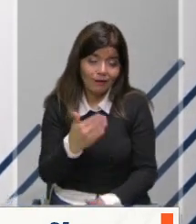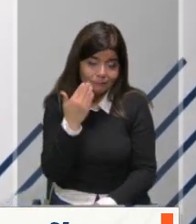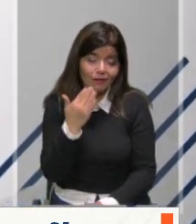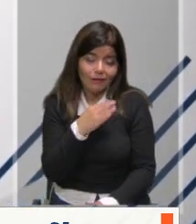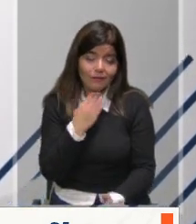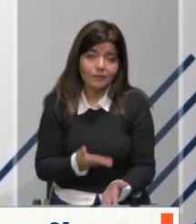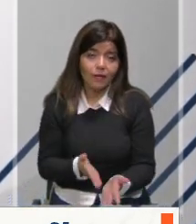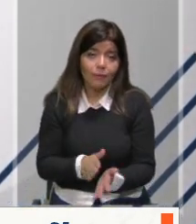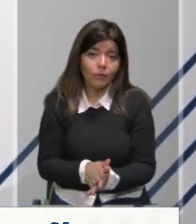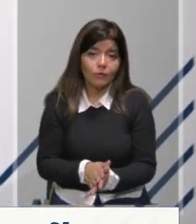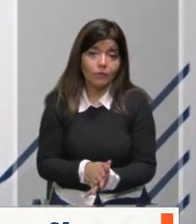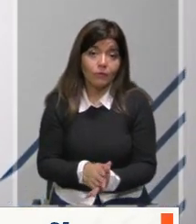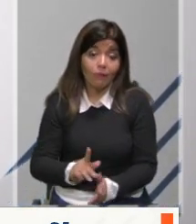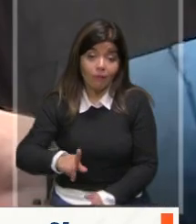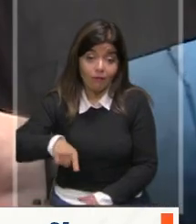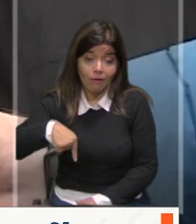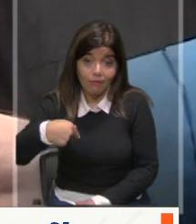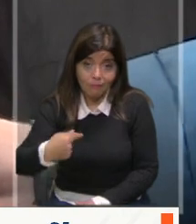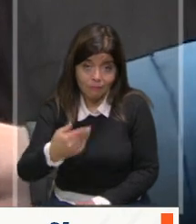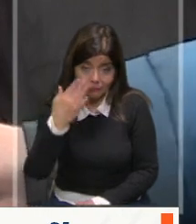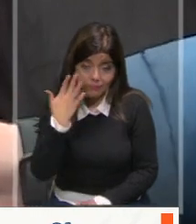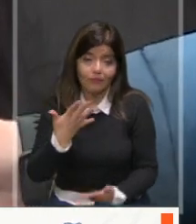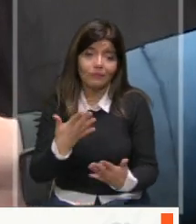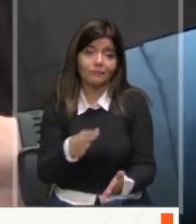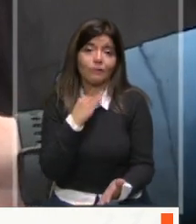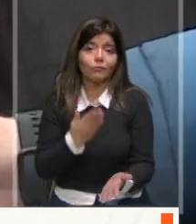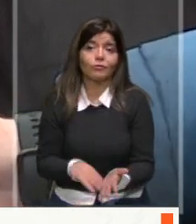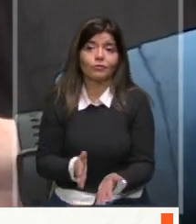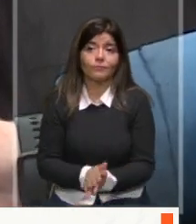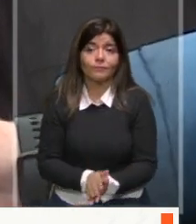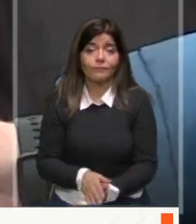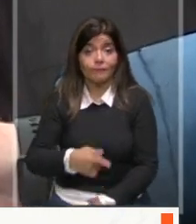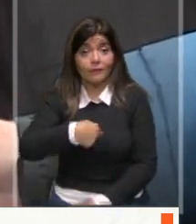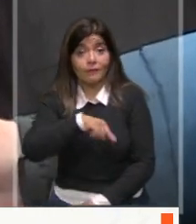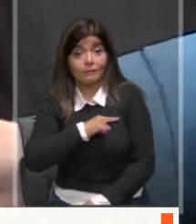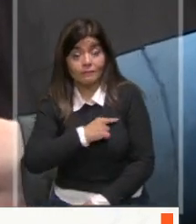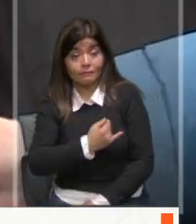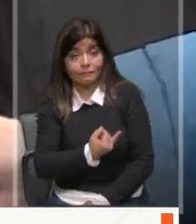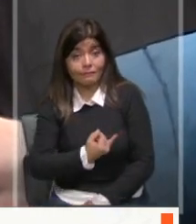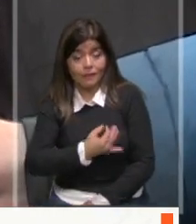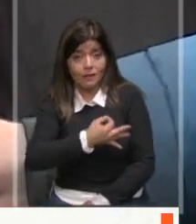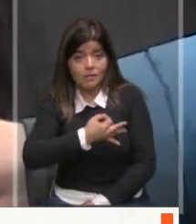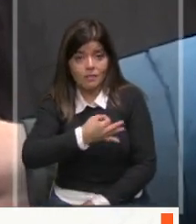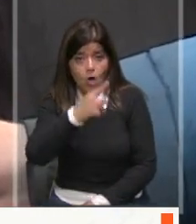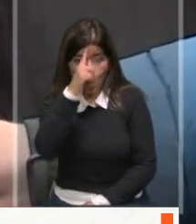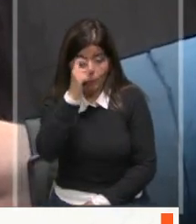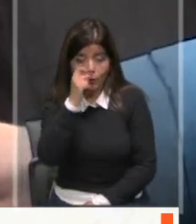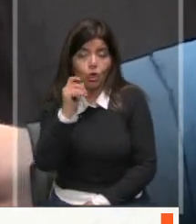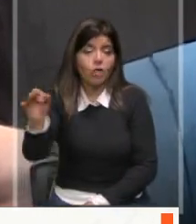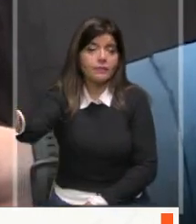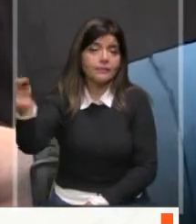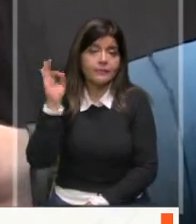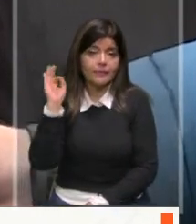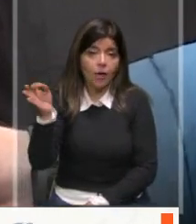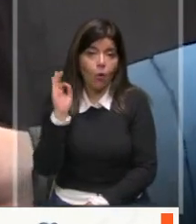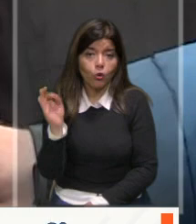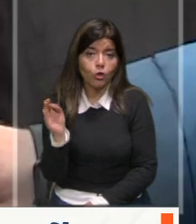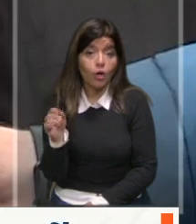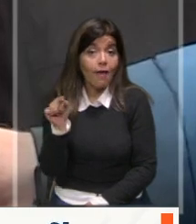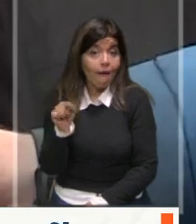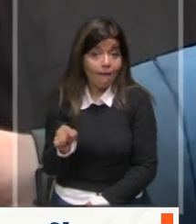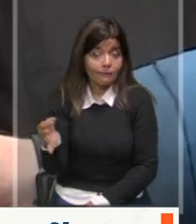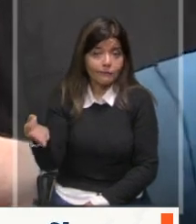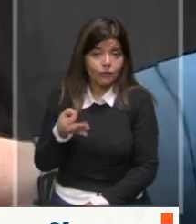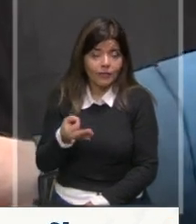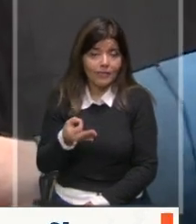que ocurrió al día siguiente. Lo único que hemos tenido del hospital ha sido la reunión en el cual nos